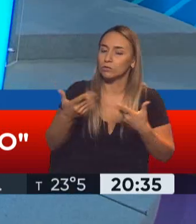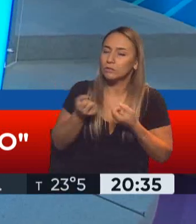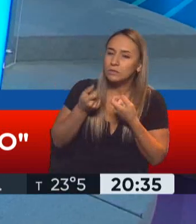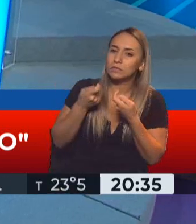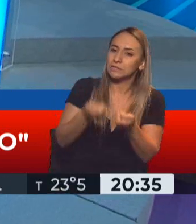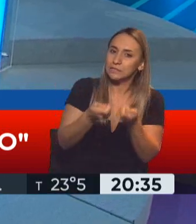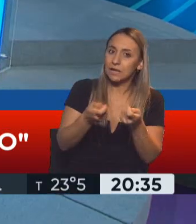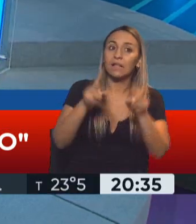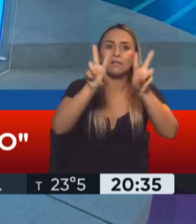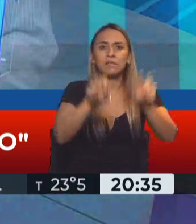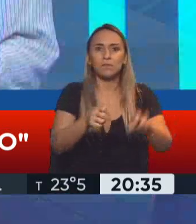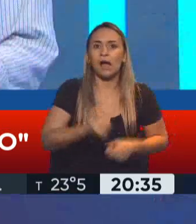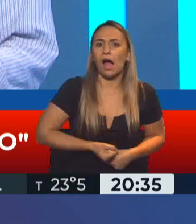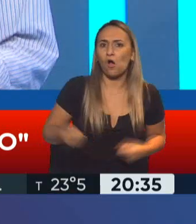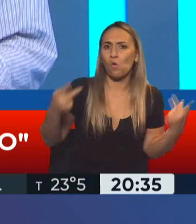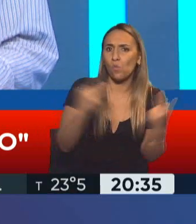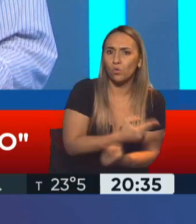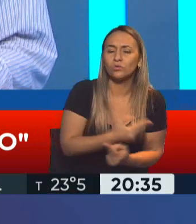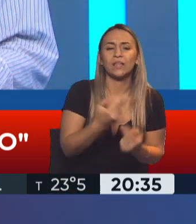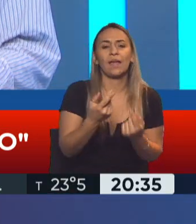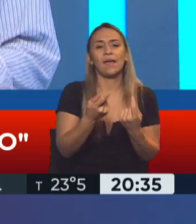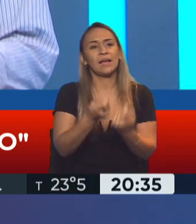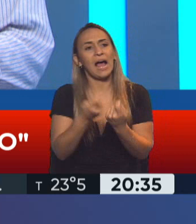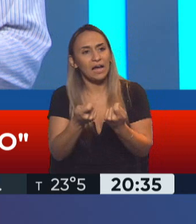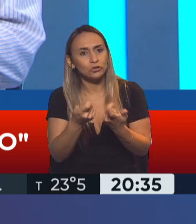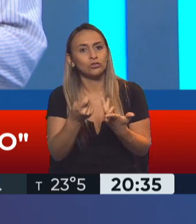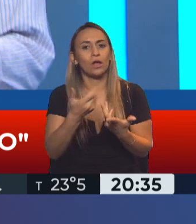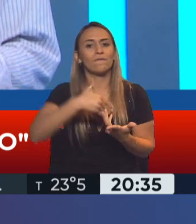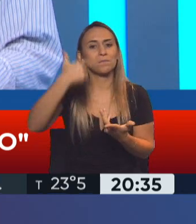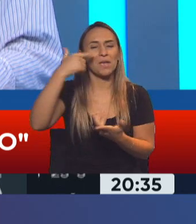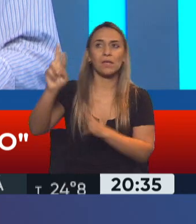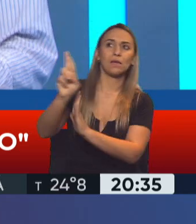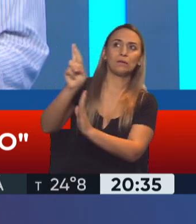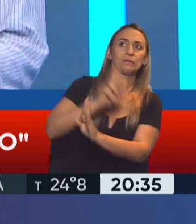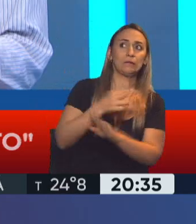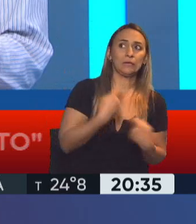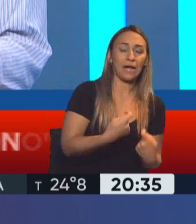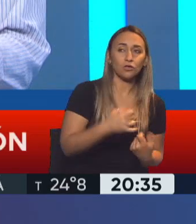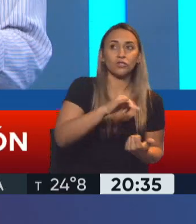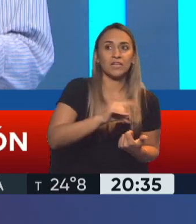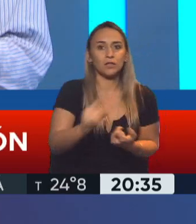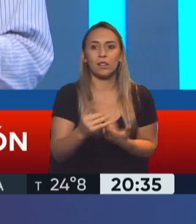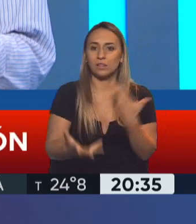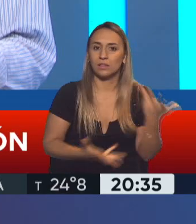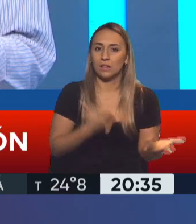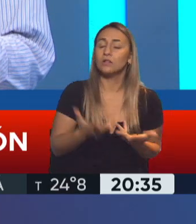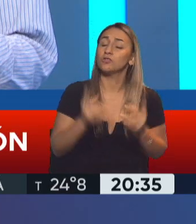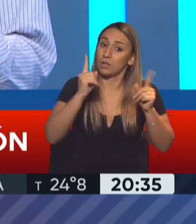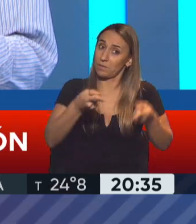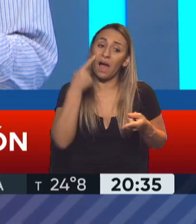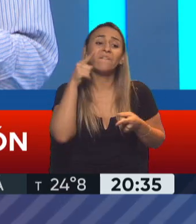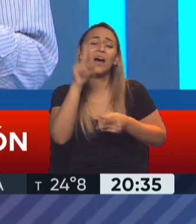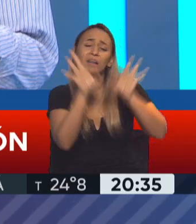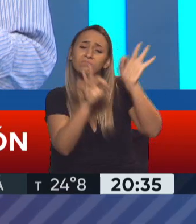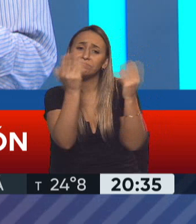usted cuánto gasto habilita cuánto gasto no habilita el fondo monetario yo miraría sobre todo también la cuestión cambiaria como define el